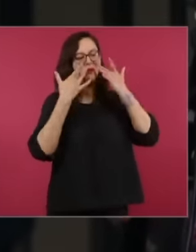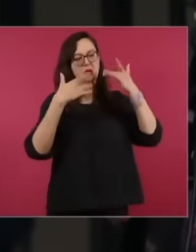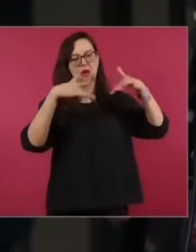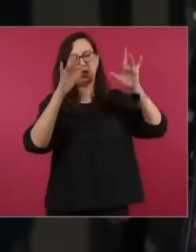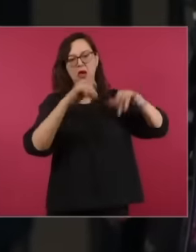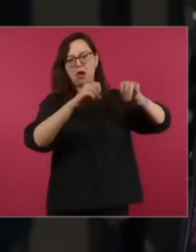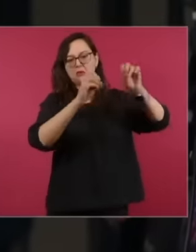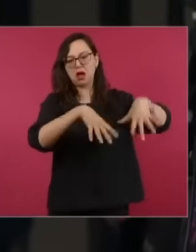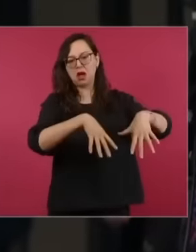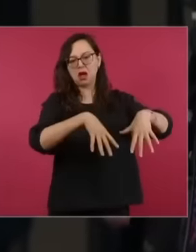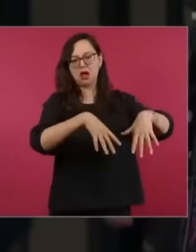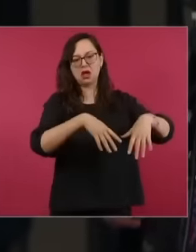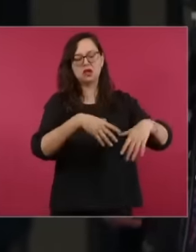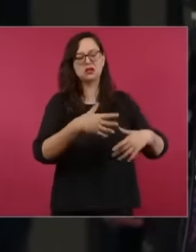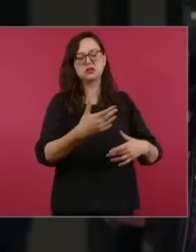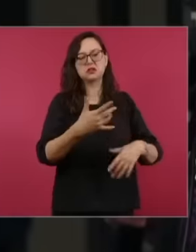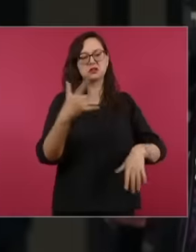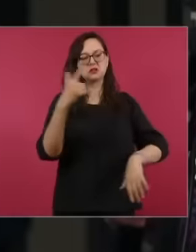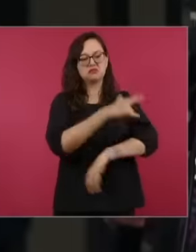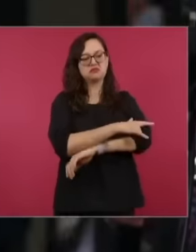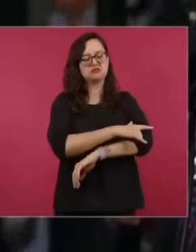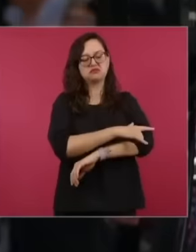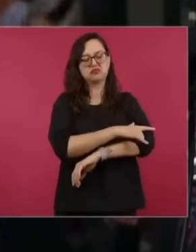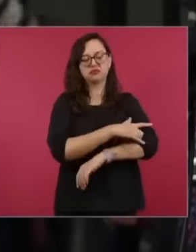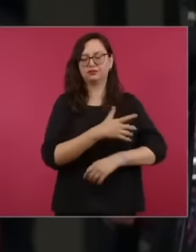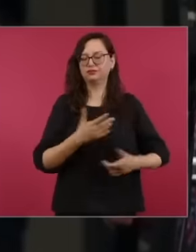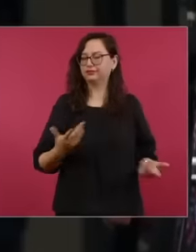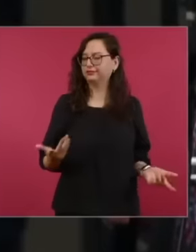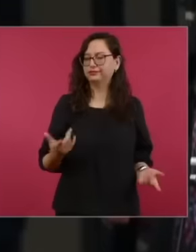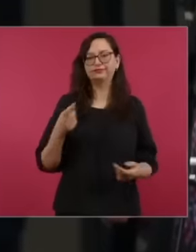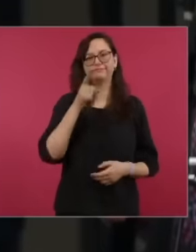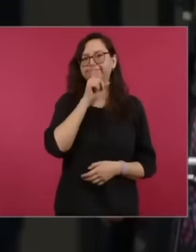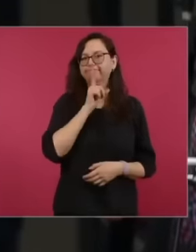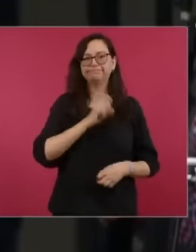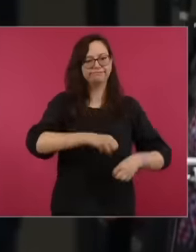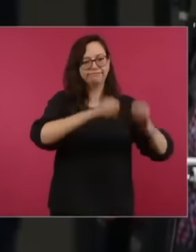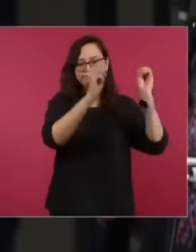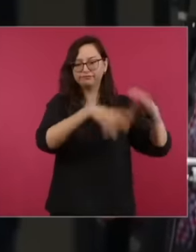la línea aérea fue la que